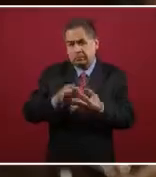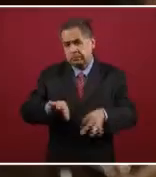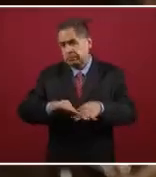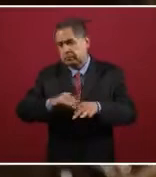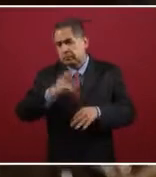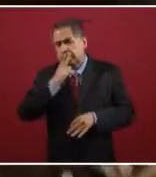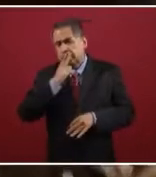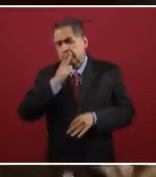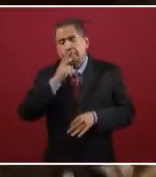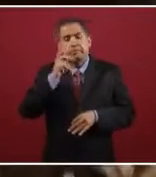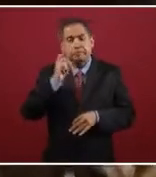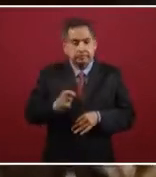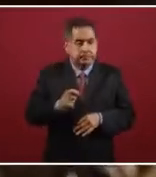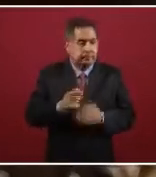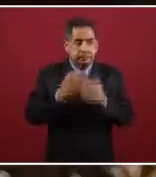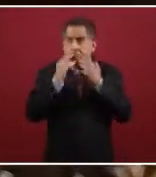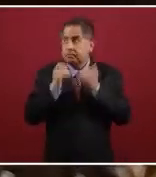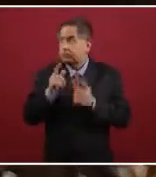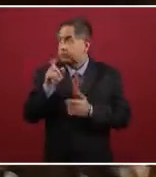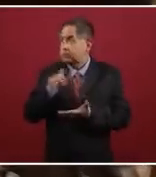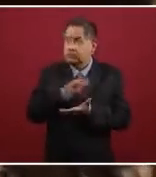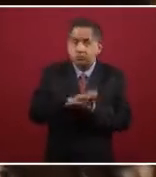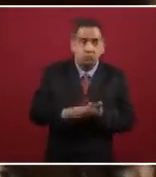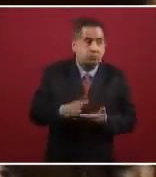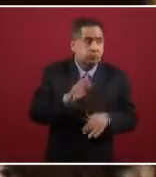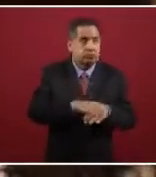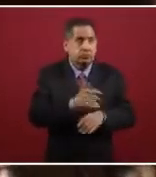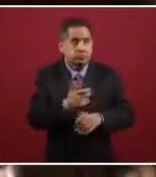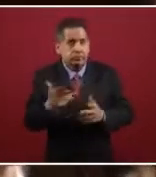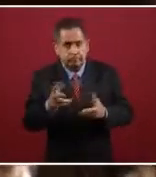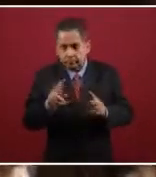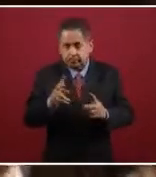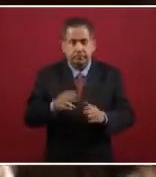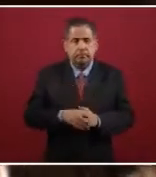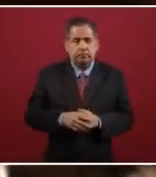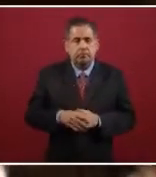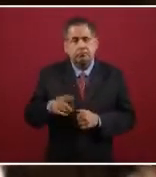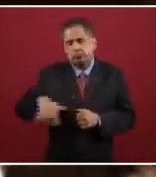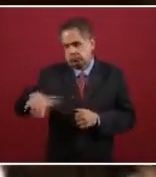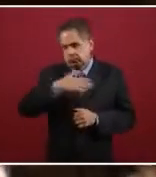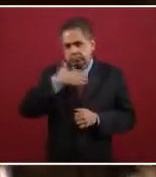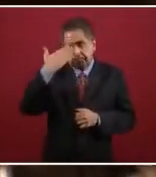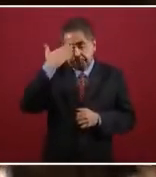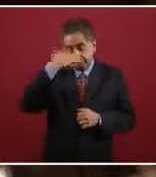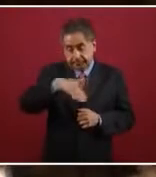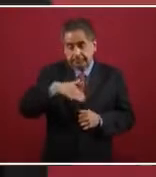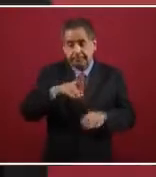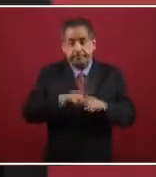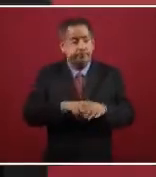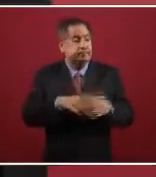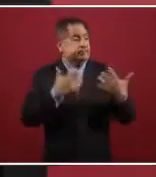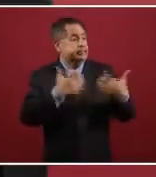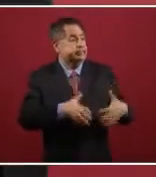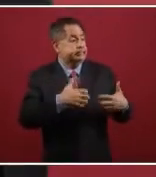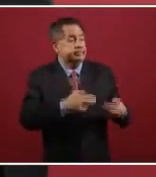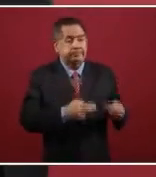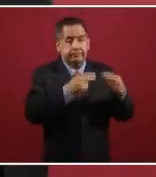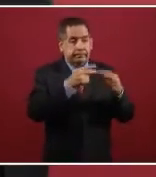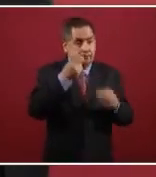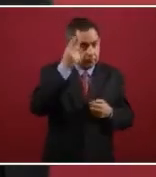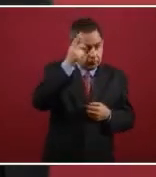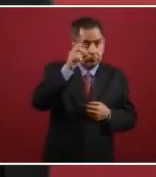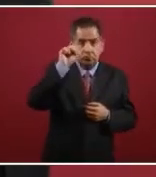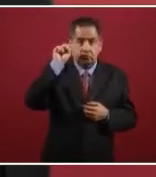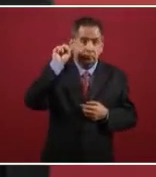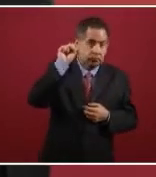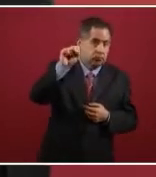cuando escasea o encarece y esto se lo comento porque es bien conocido y que hay empresarios sindicatos políticos